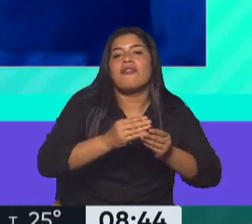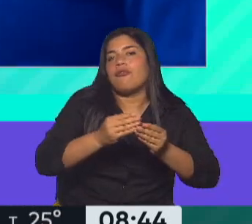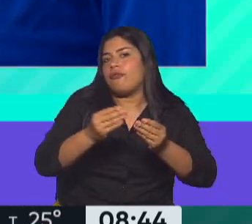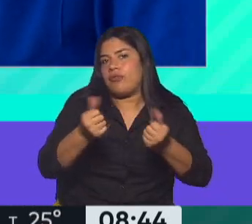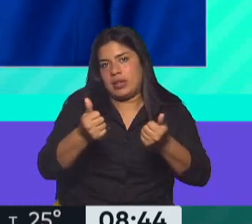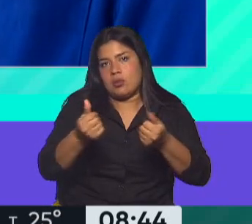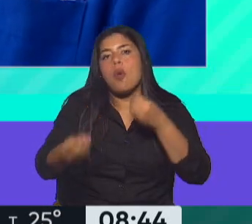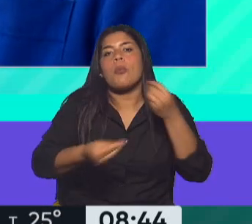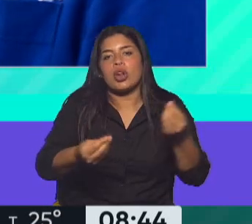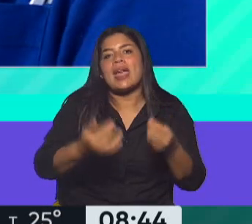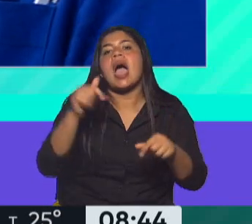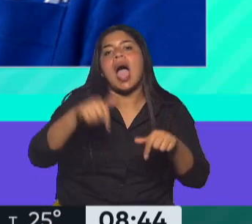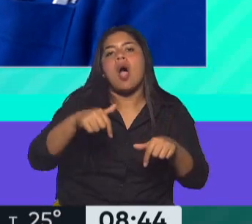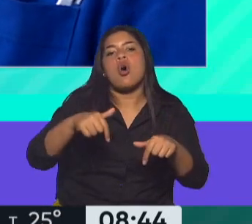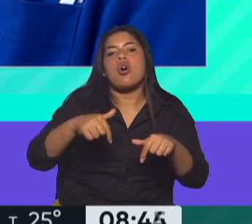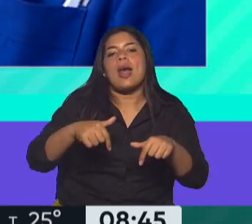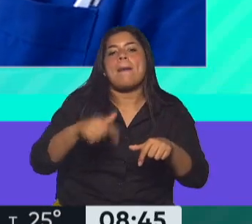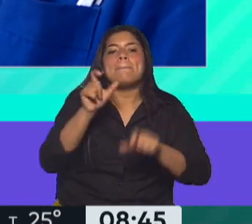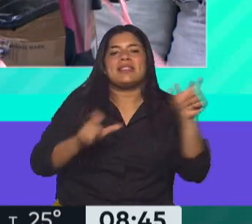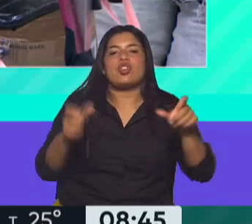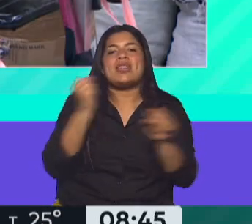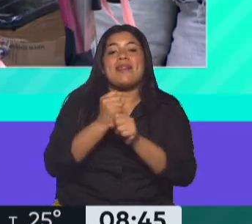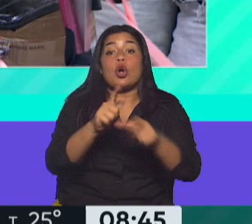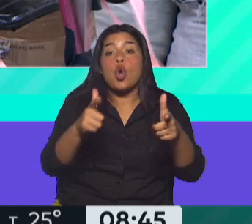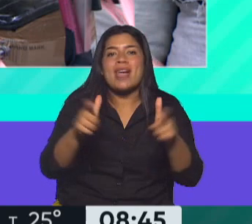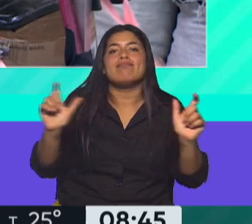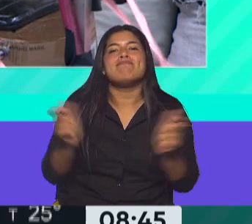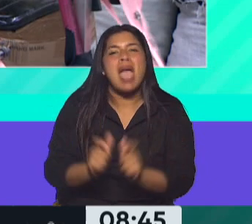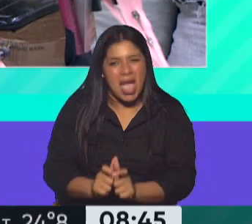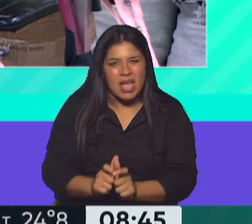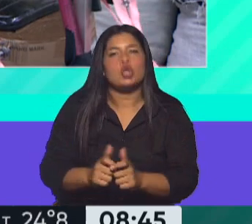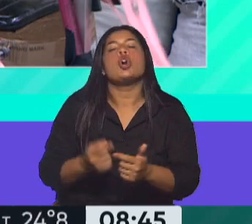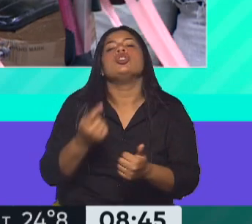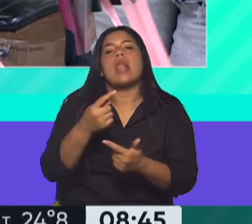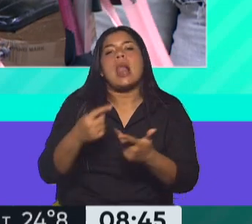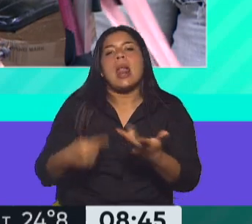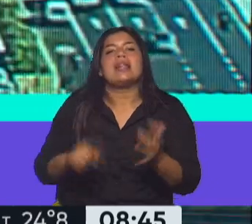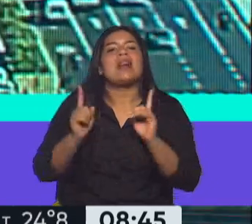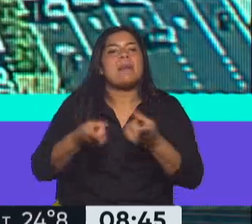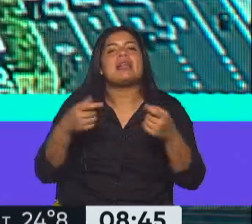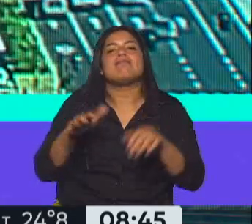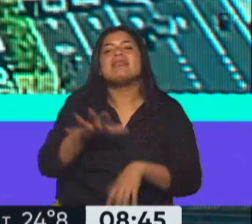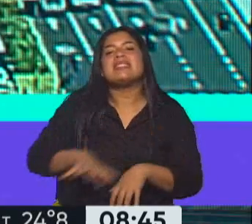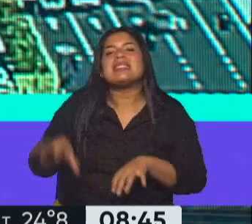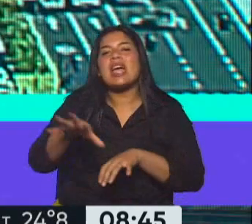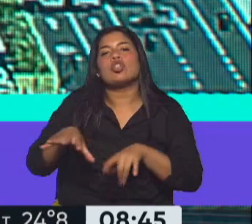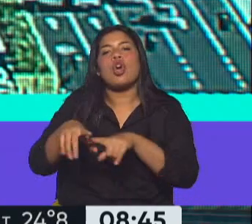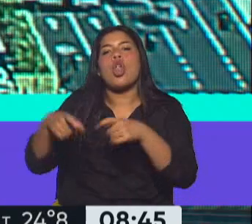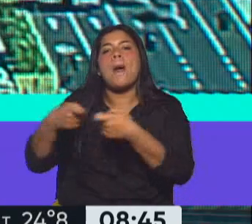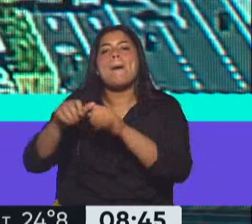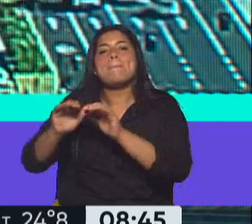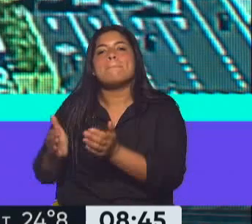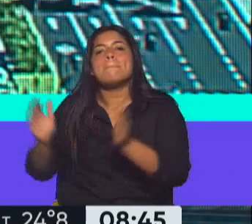hubo en el mercado laboral, baja el desempleo, aumenta los puestos de trabajo. Y también por el pedido del sector PYME, ¿no? El sector PYME estaba muy preocupado por la